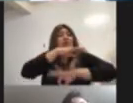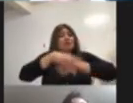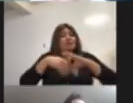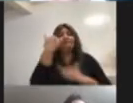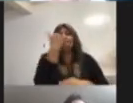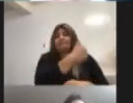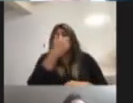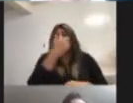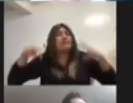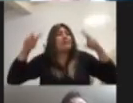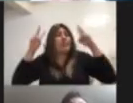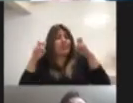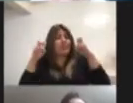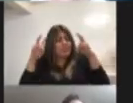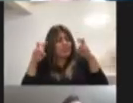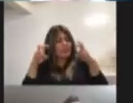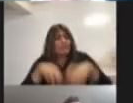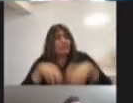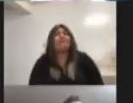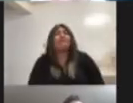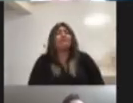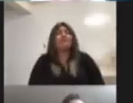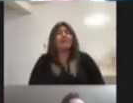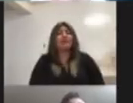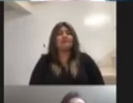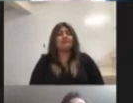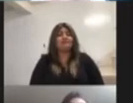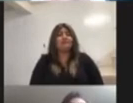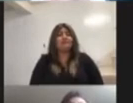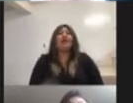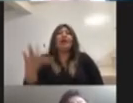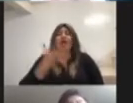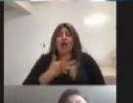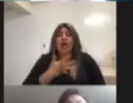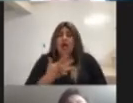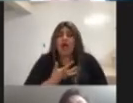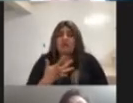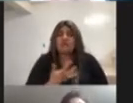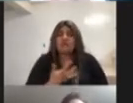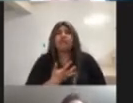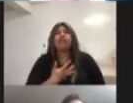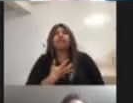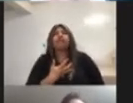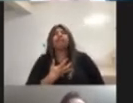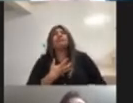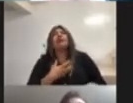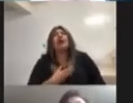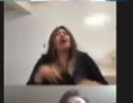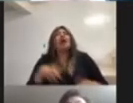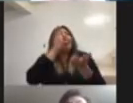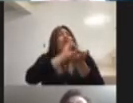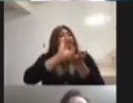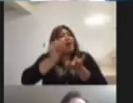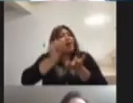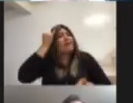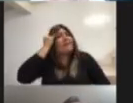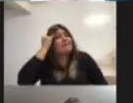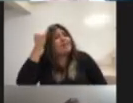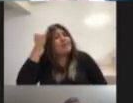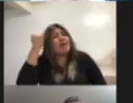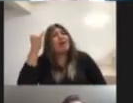del mismo tema. De esta manera, tenemos que contar para discapacidad intelectual con los apoyos de la